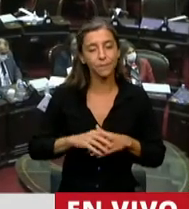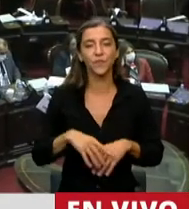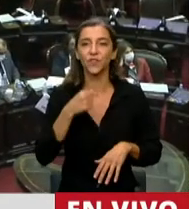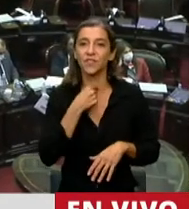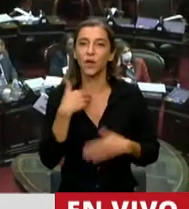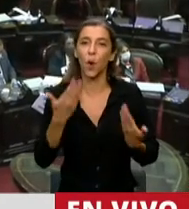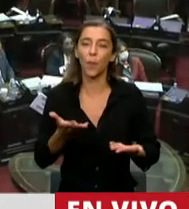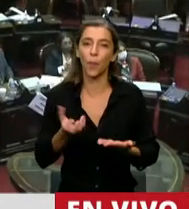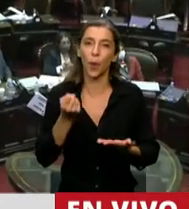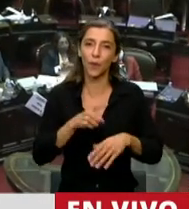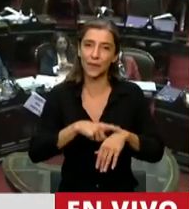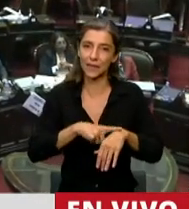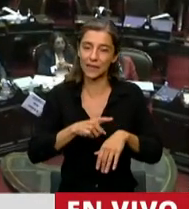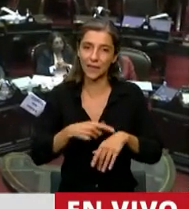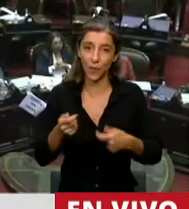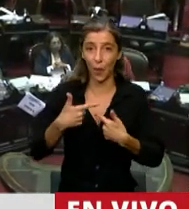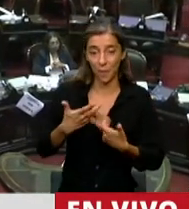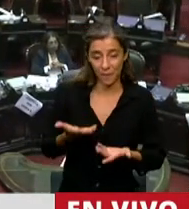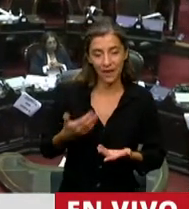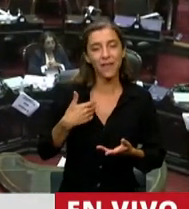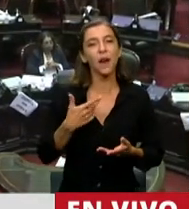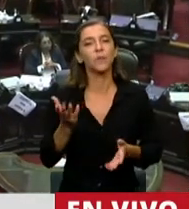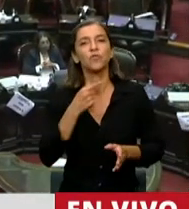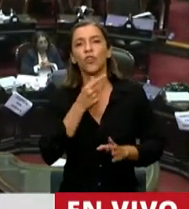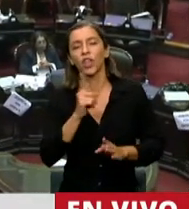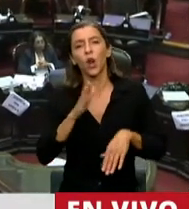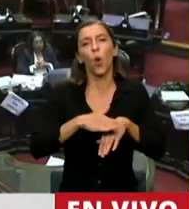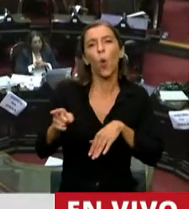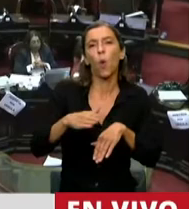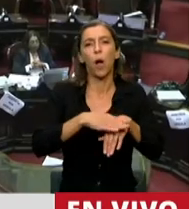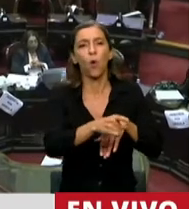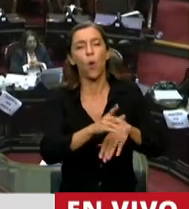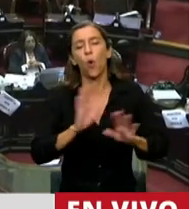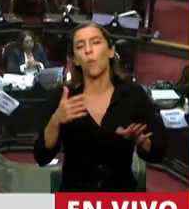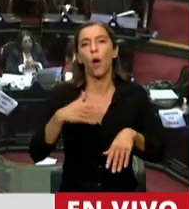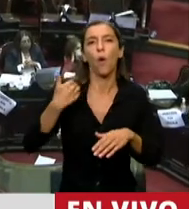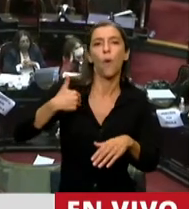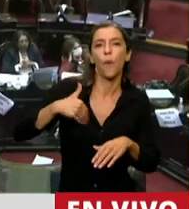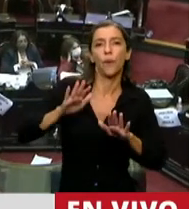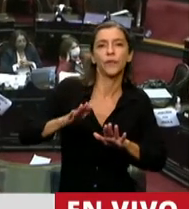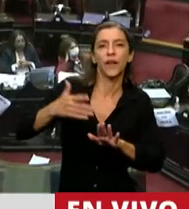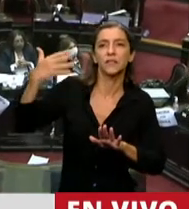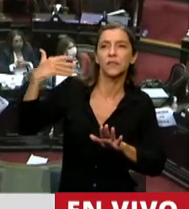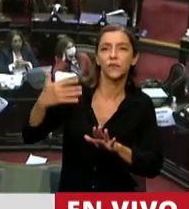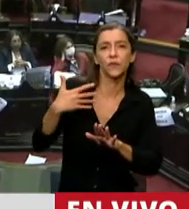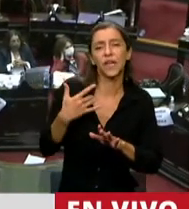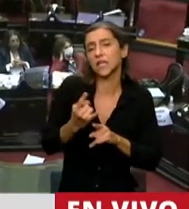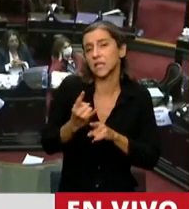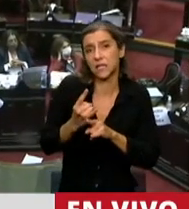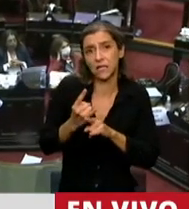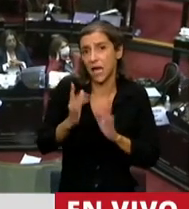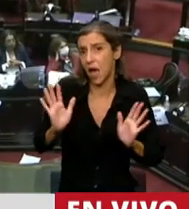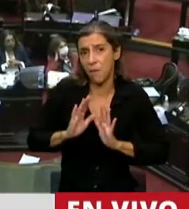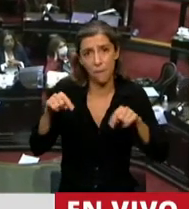conceden para variar, para no buscar culpas de por qué la Argentina, que ha tenido siempre un semillero